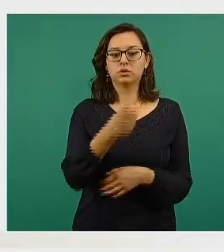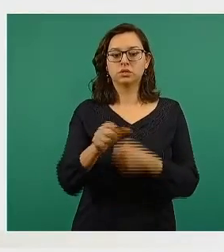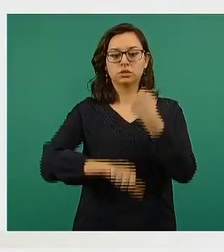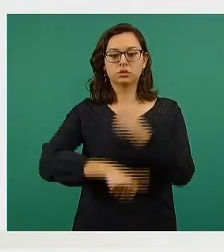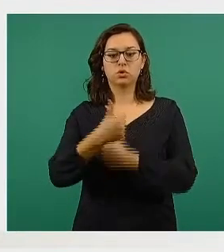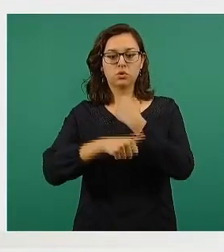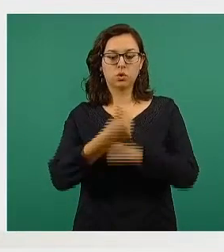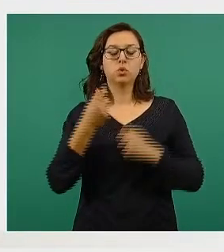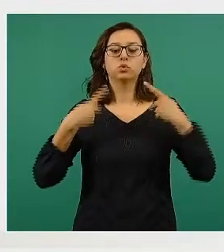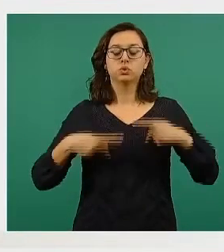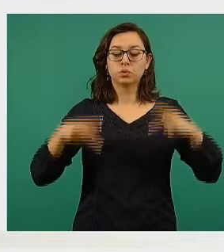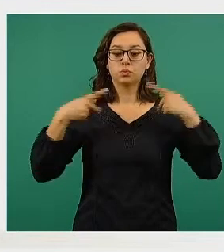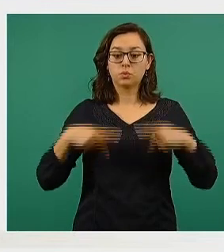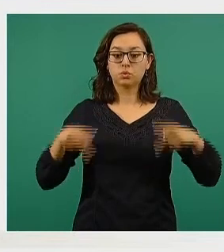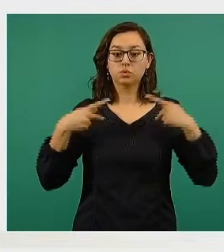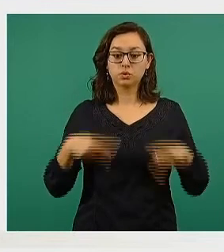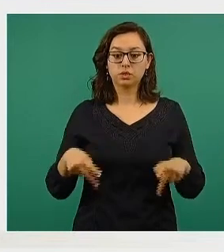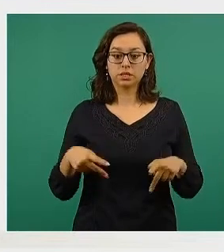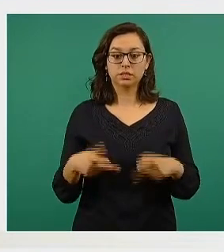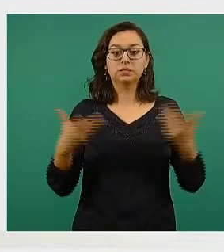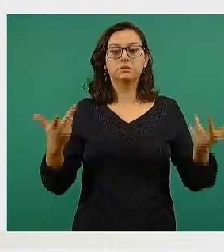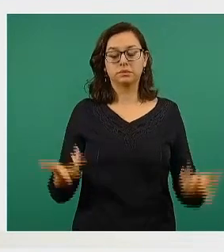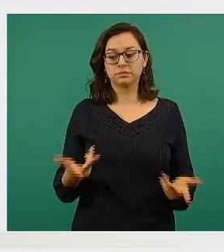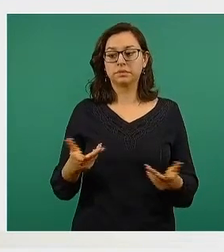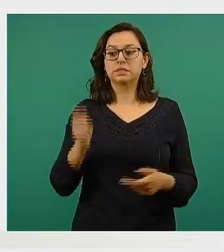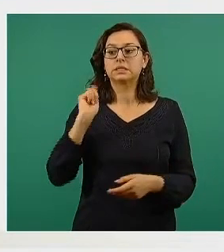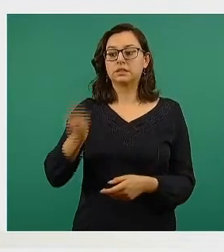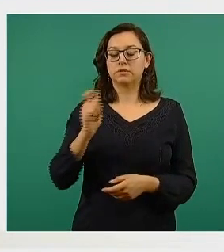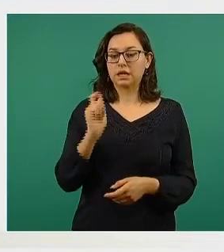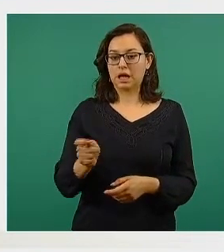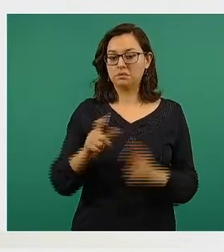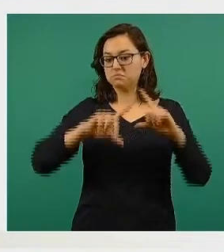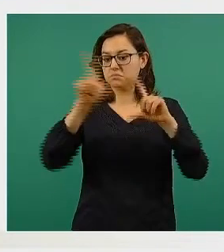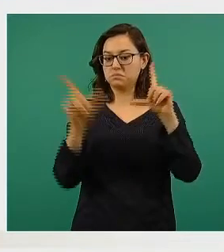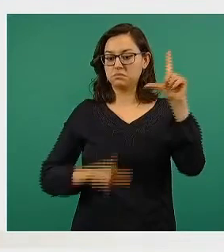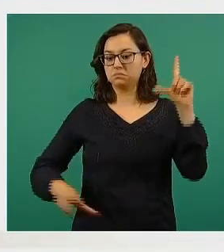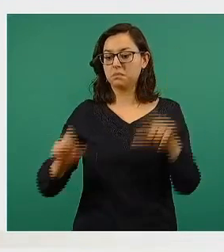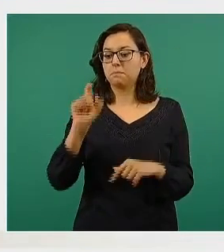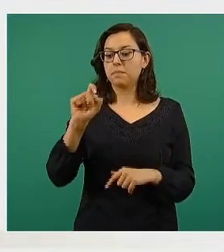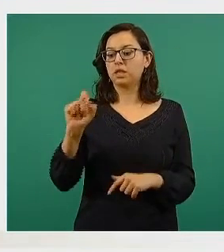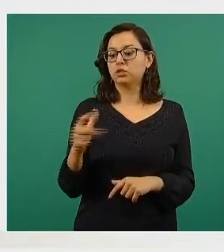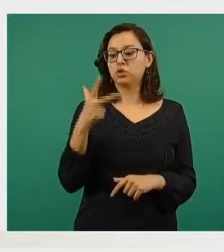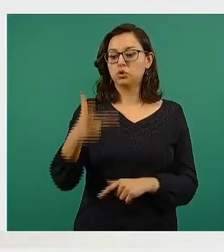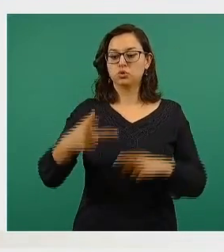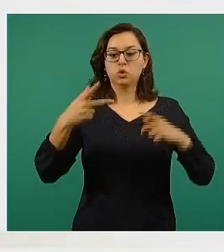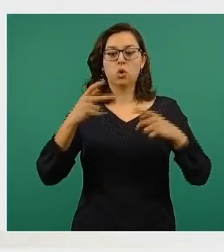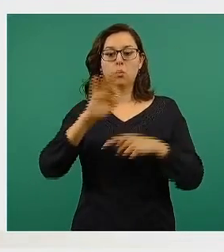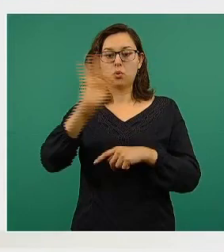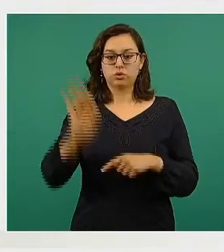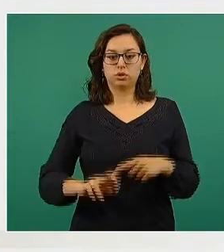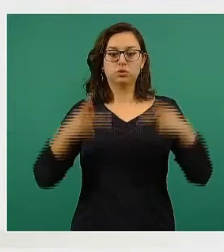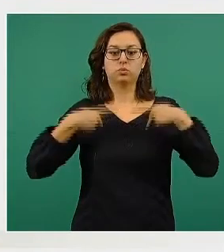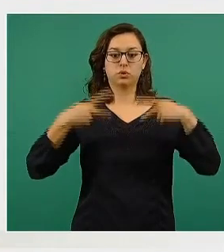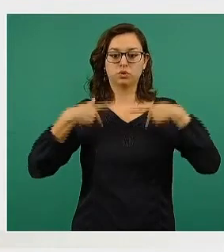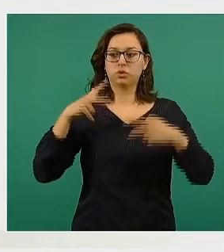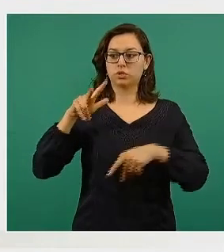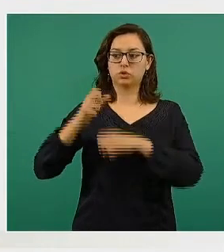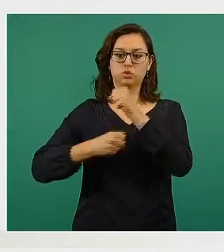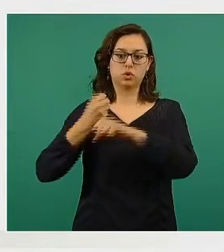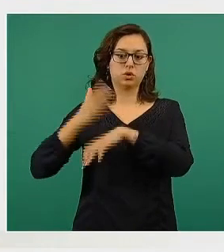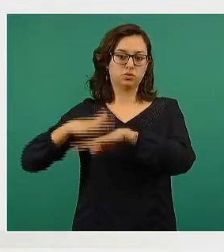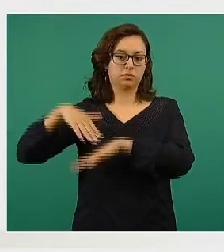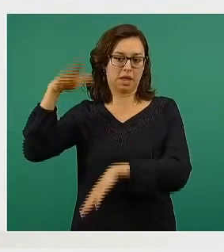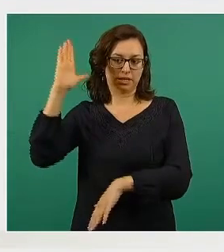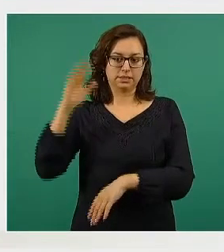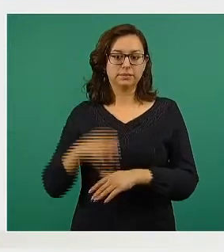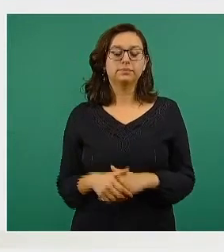25.360.211 personas, y subimos un punto porcentual, ahora ya representan 28% de la población adulta mayor. Ya hemos comentado